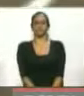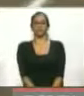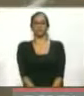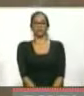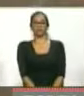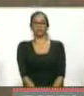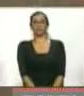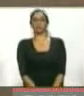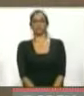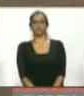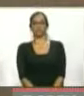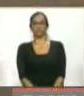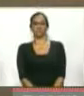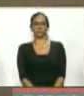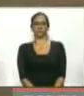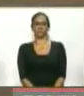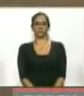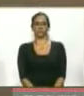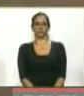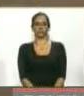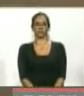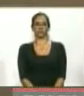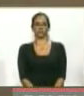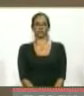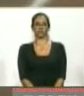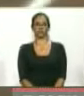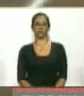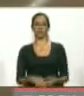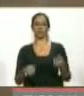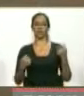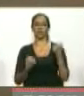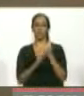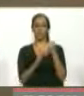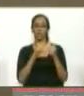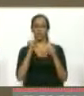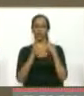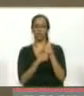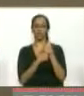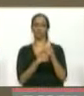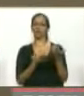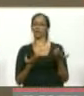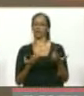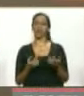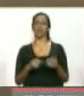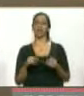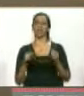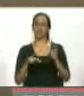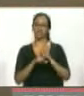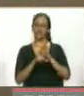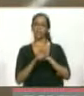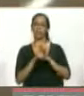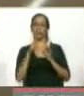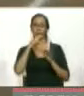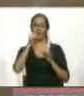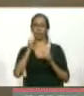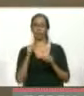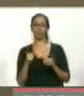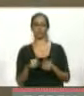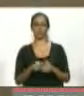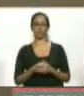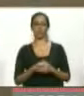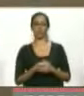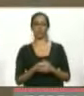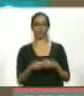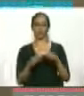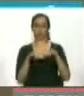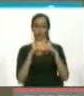pero igual el apoyo de strong agua y doble sistema madura encabezar el apoyo internacional de julian assange pues eso todo